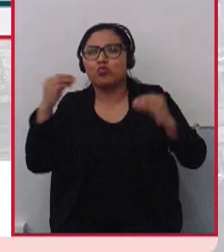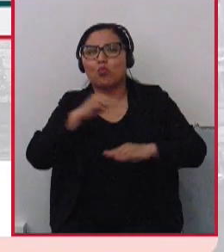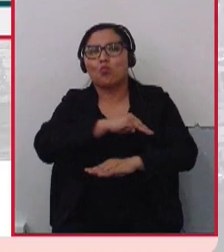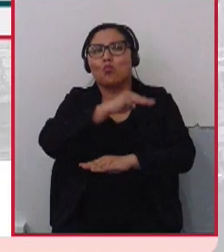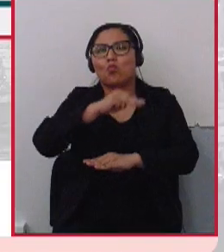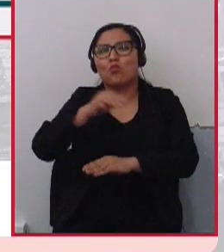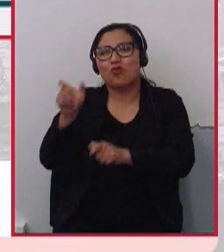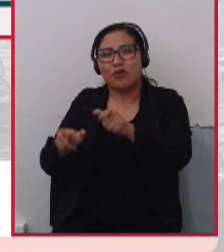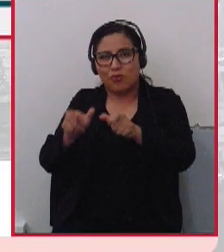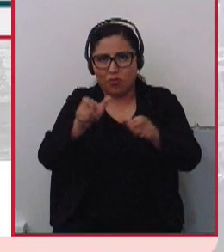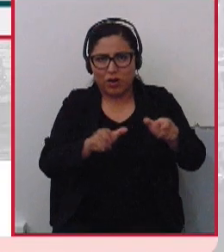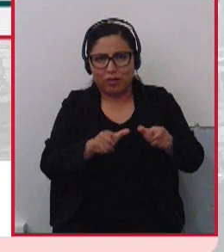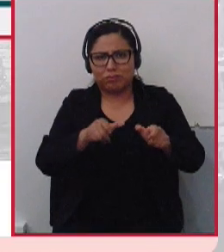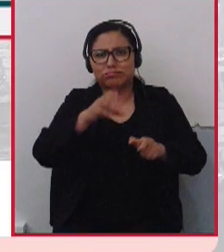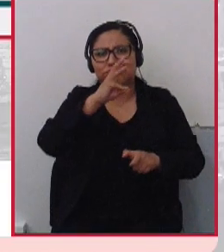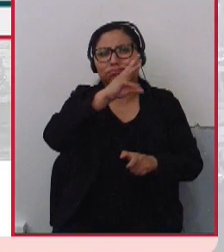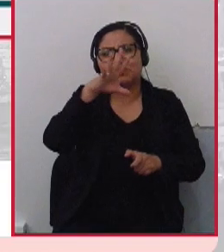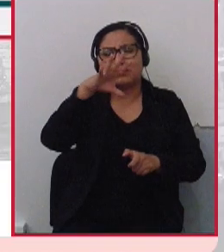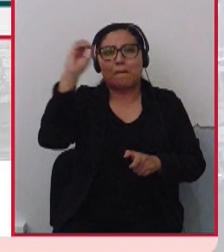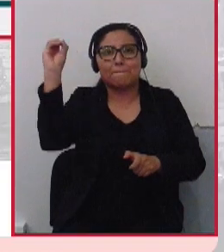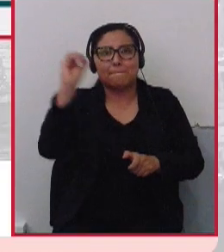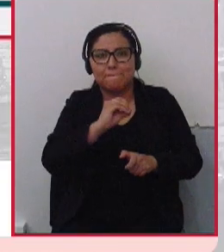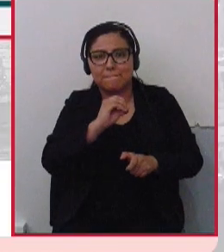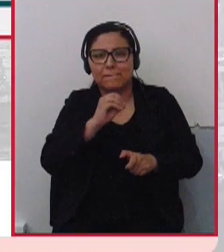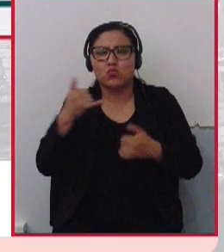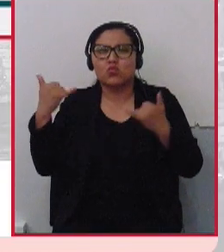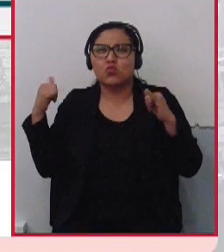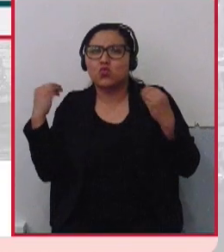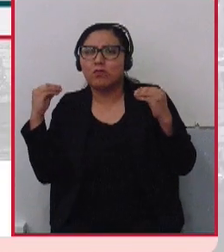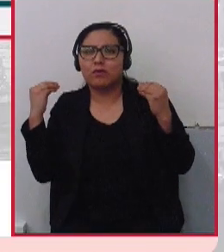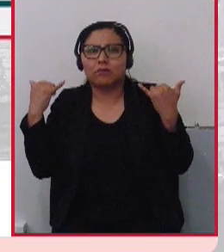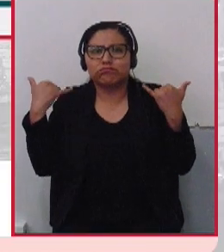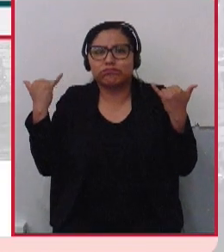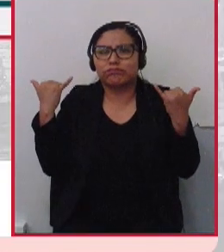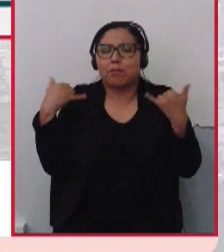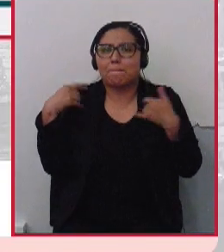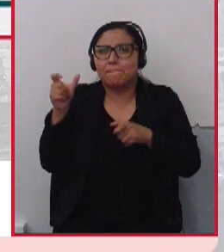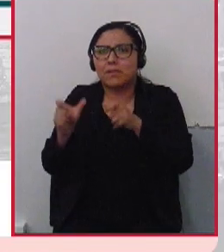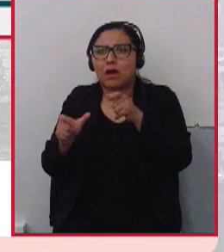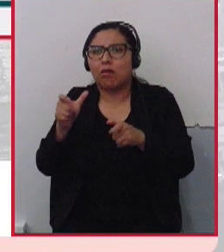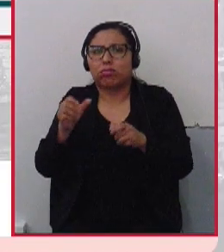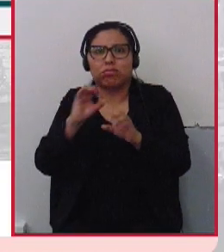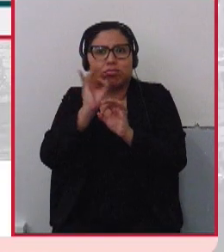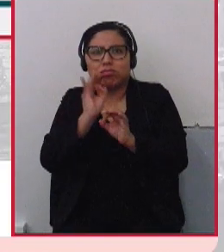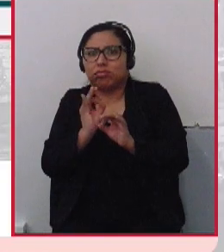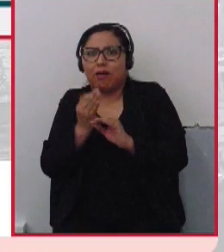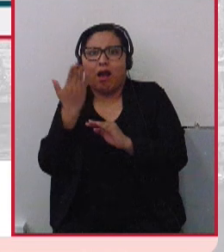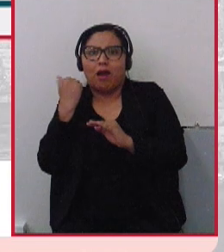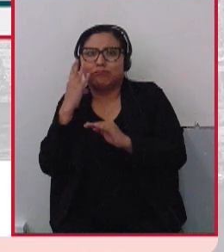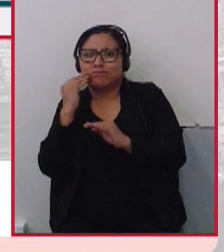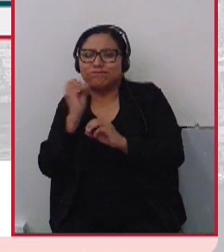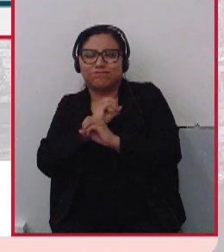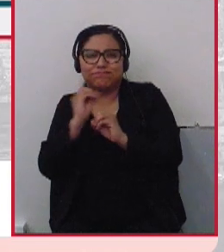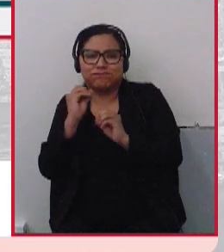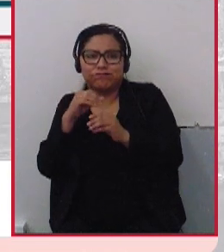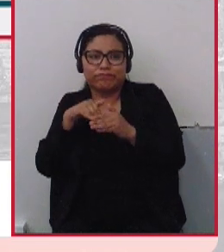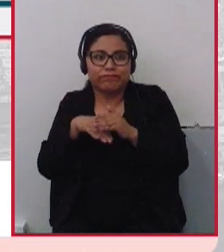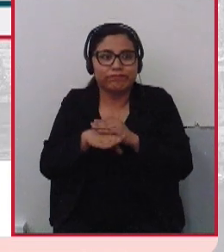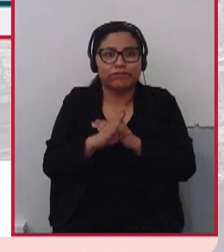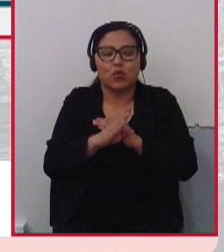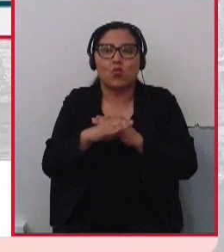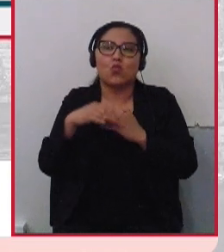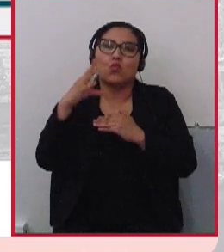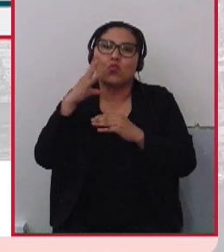a ese 65% de jóvenes moquegüanos sin experiencia que nunca estuvieron en una planta concentradora y que hicieron parte de la